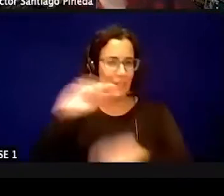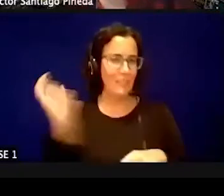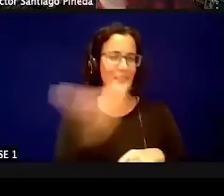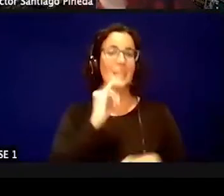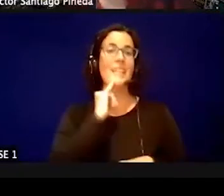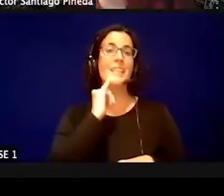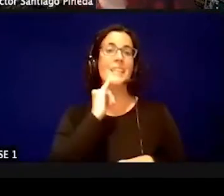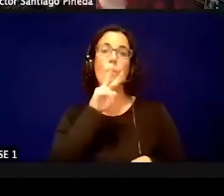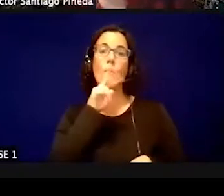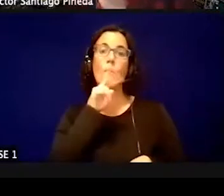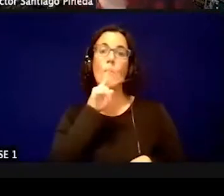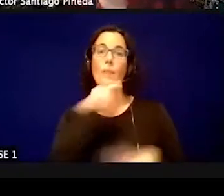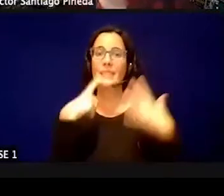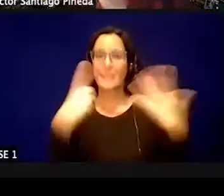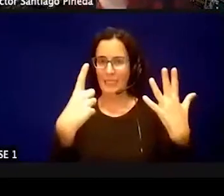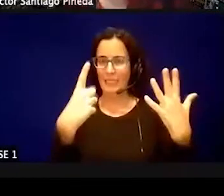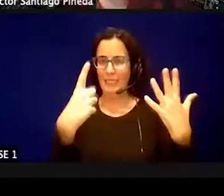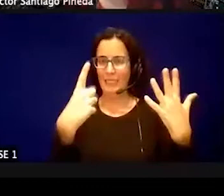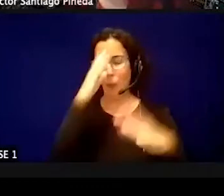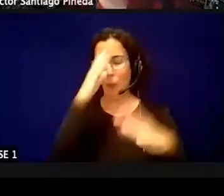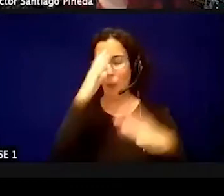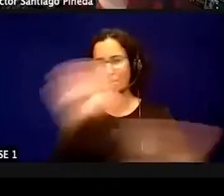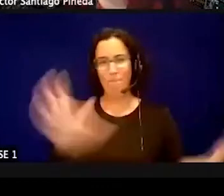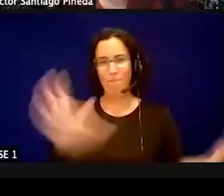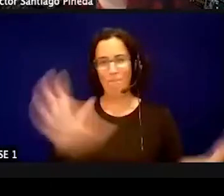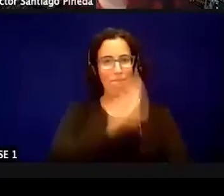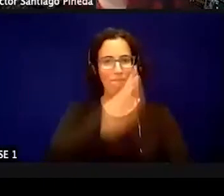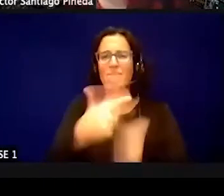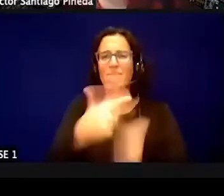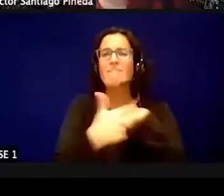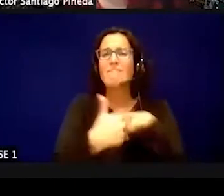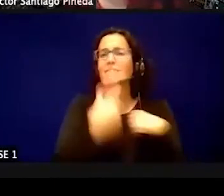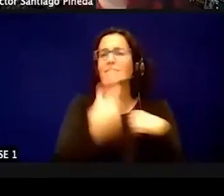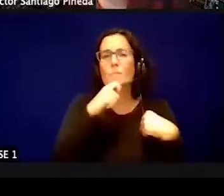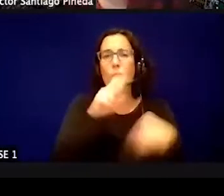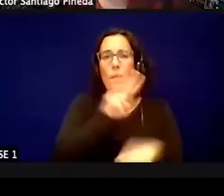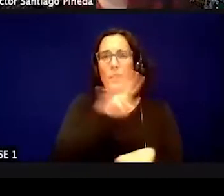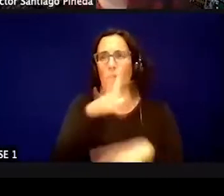idiomas. ¡Wow, Víctor! ¿Cómo te da tiempo con solo 24 horas al día, no?